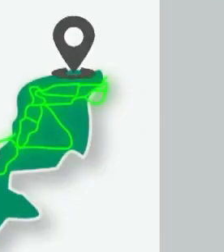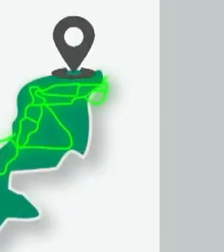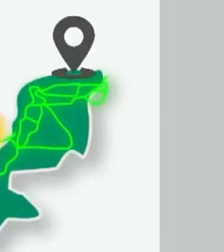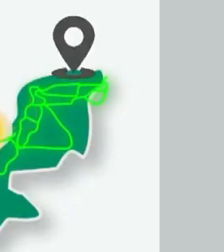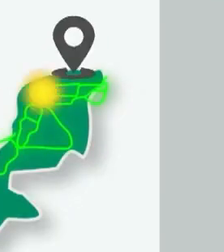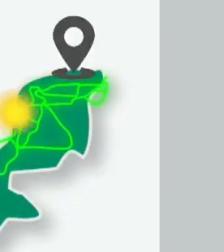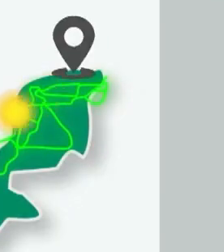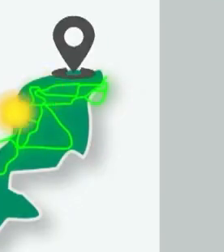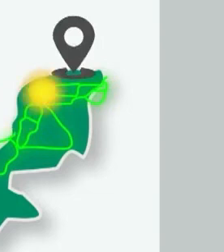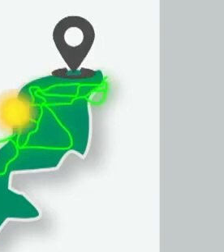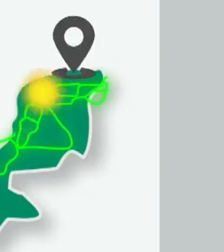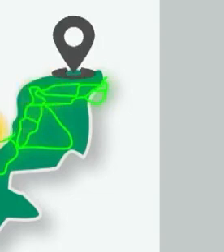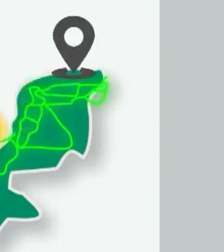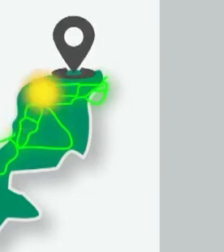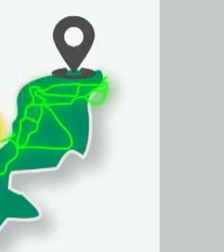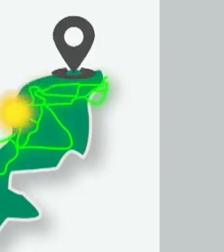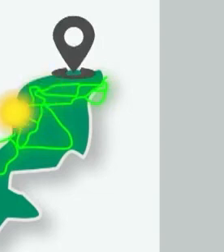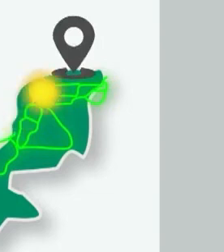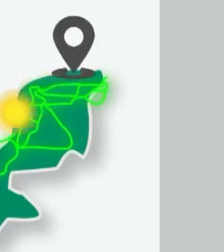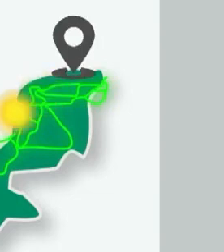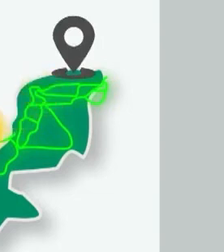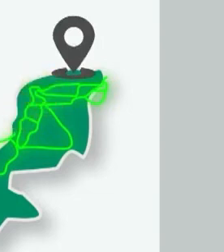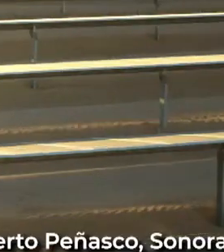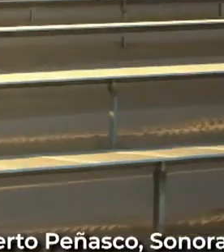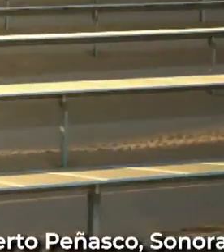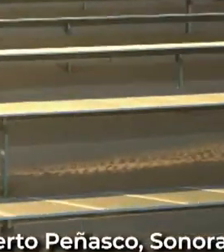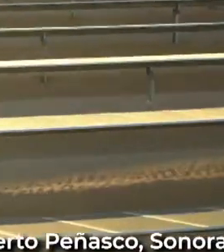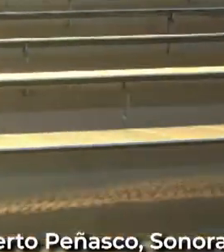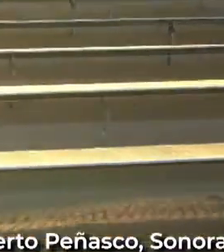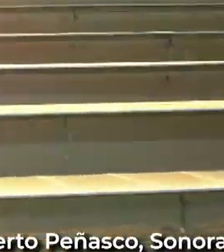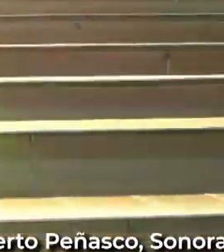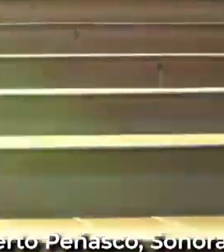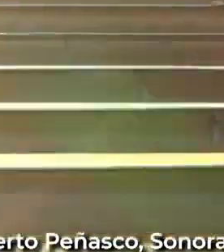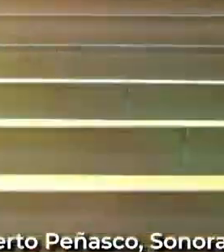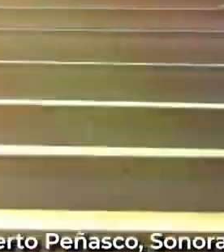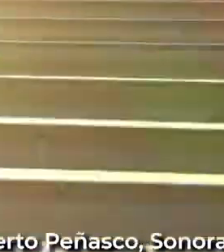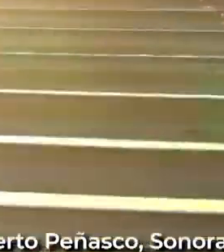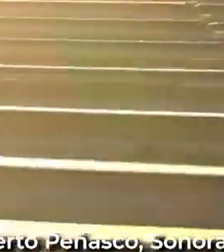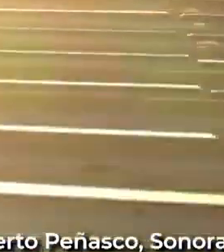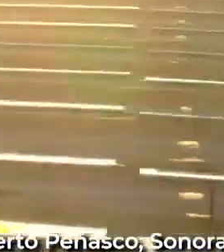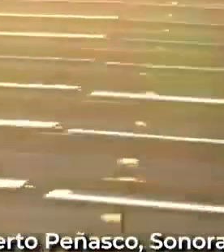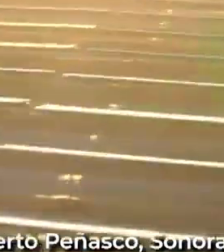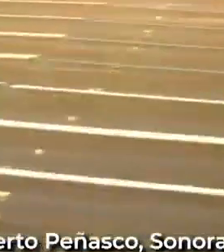sistema interconectado nacional, lo que representa un hecho histórico.